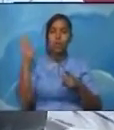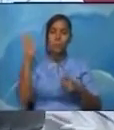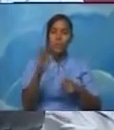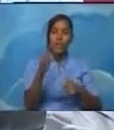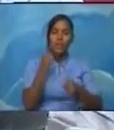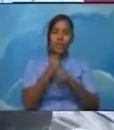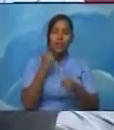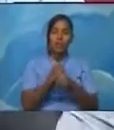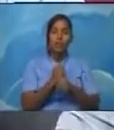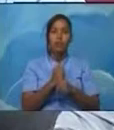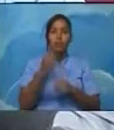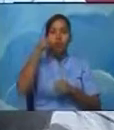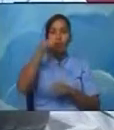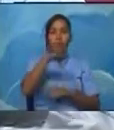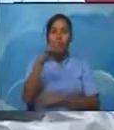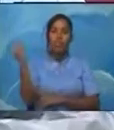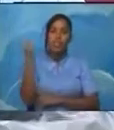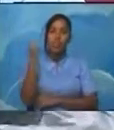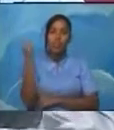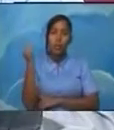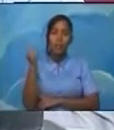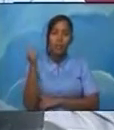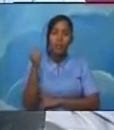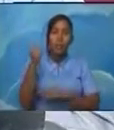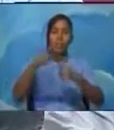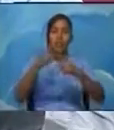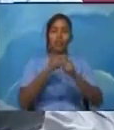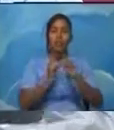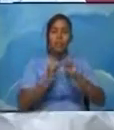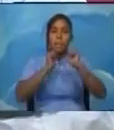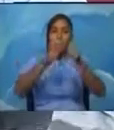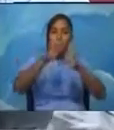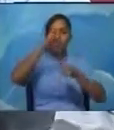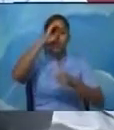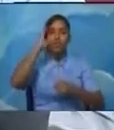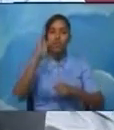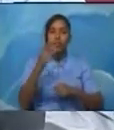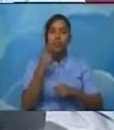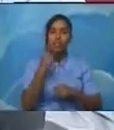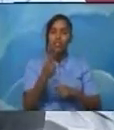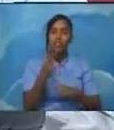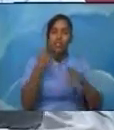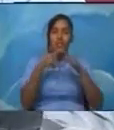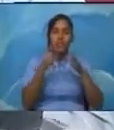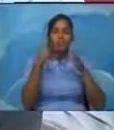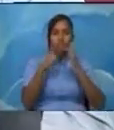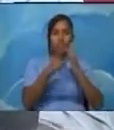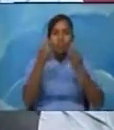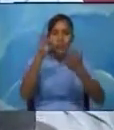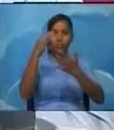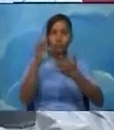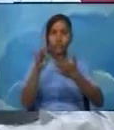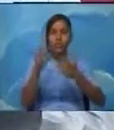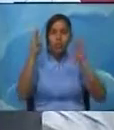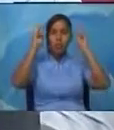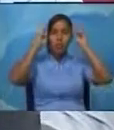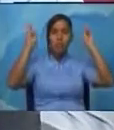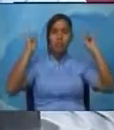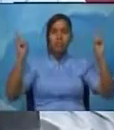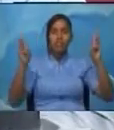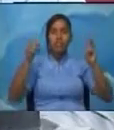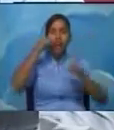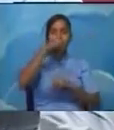trabajando con un pueblo desobediente. Entonces aquí empieza Dios a decirle qué es lo que tiene que hacer a Moisés